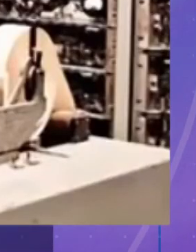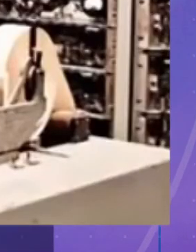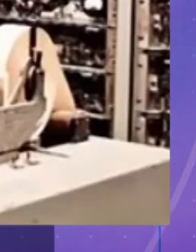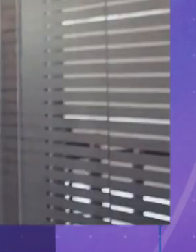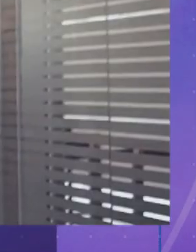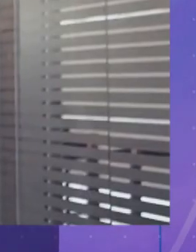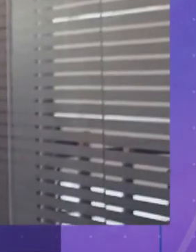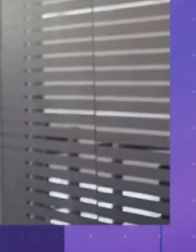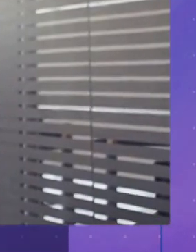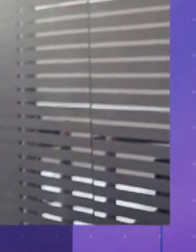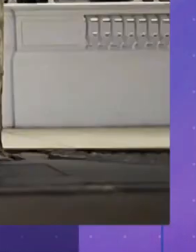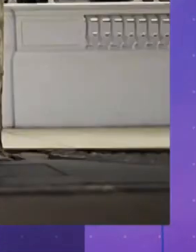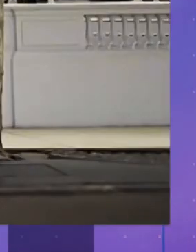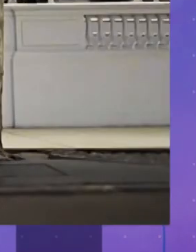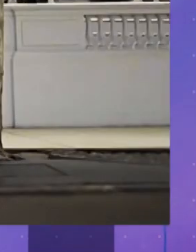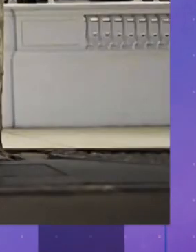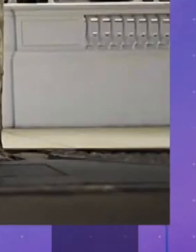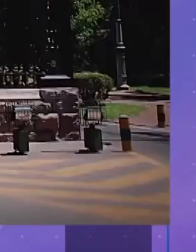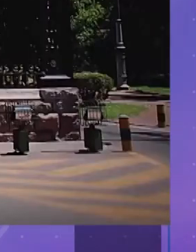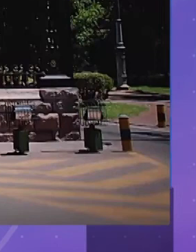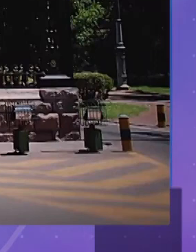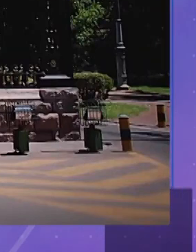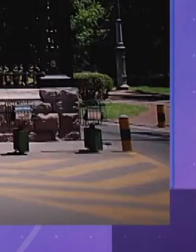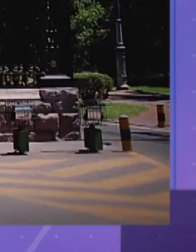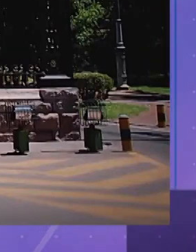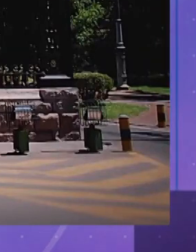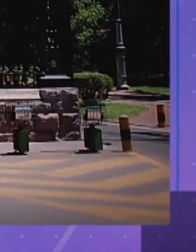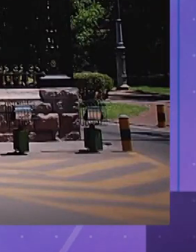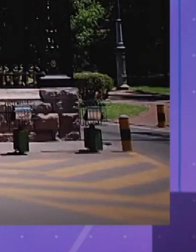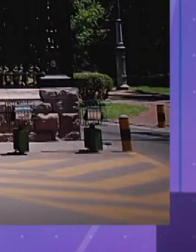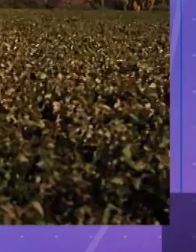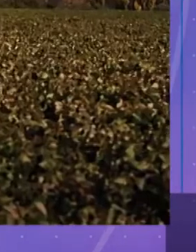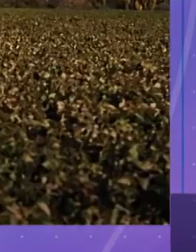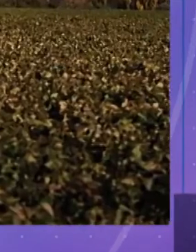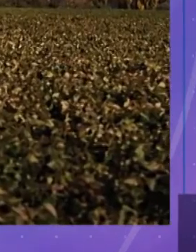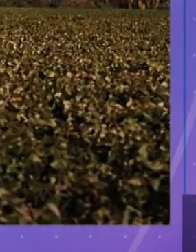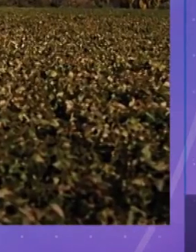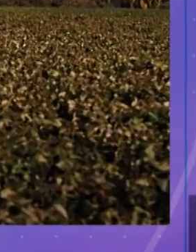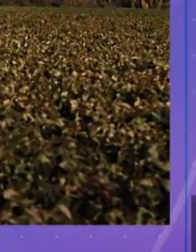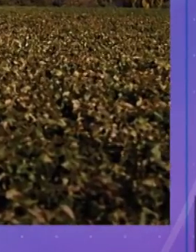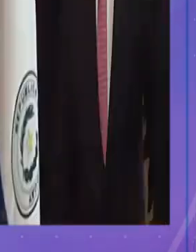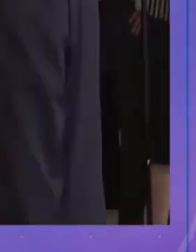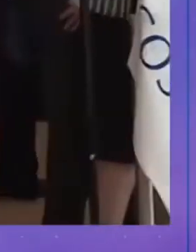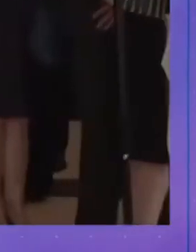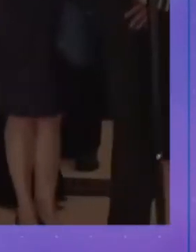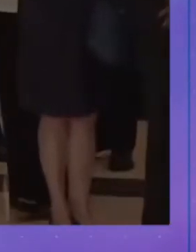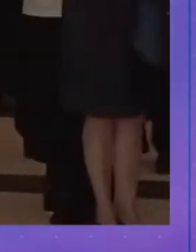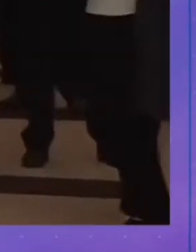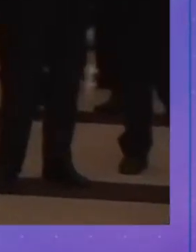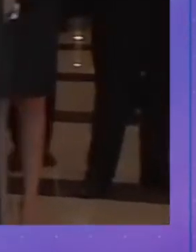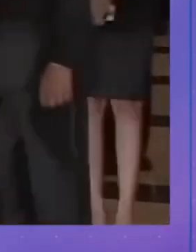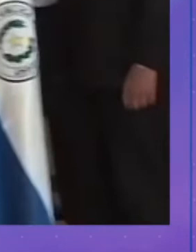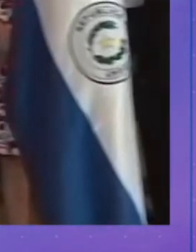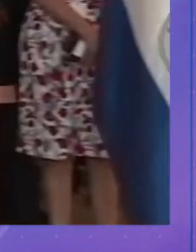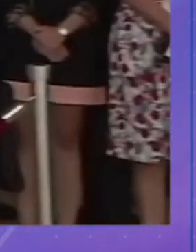realizados. Año 2017. Acá estamos. Se reunirán los presidentes en nuestra provincia, en Mendoza, sí. Veremos cuáles